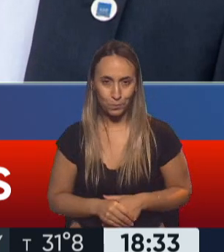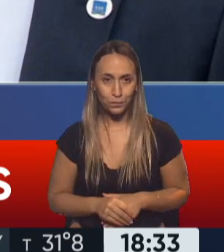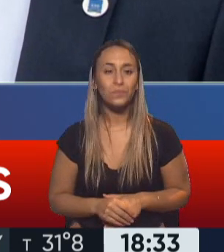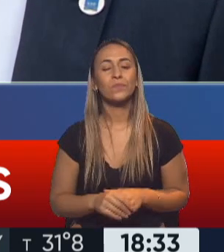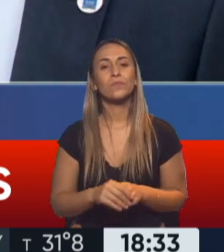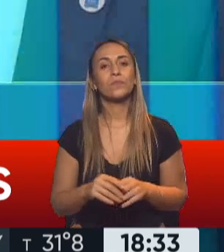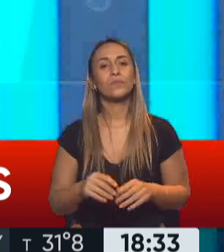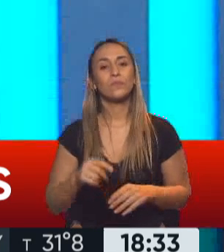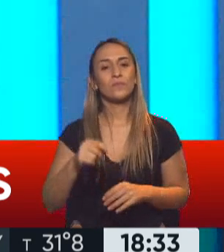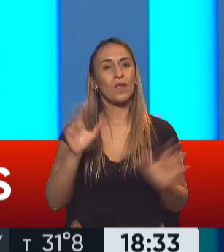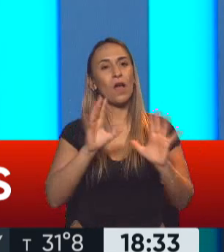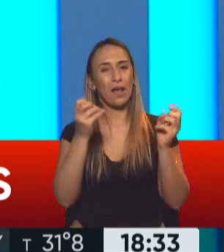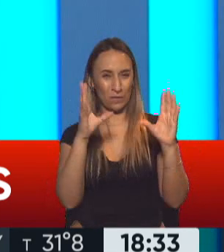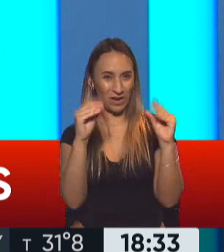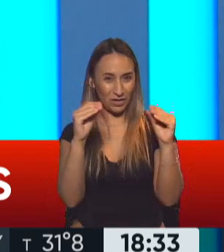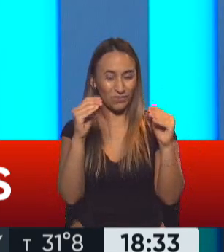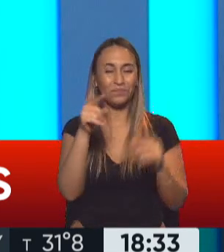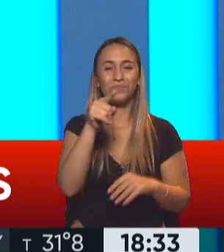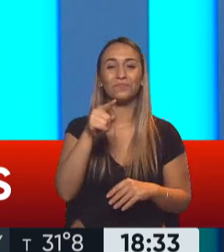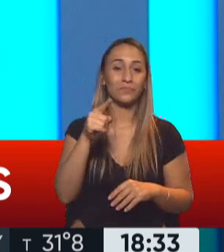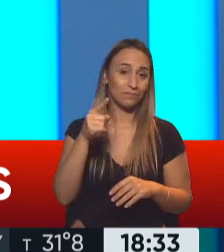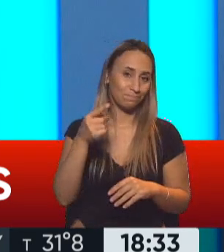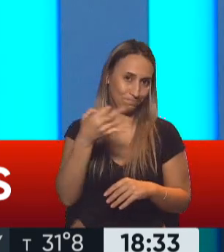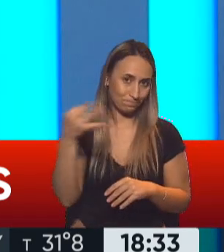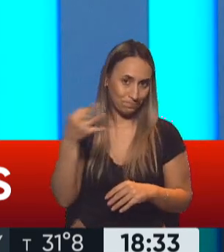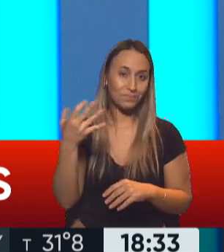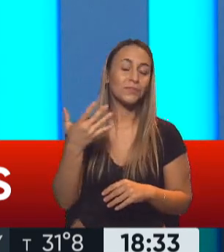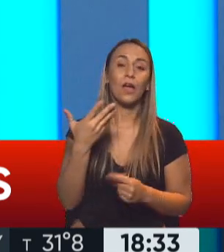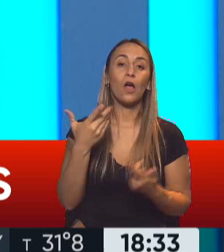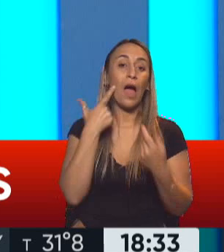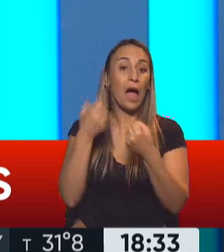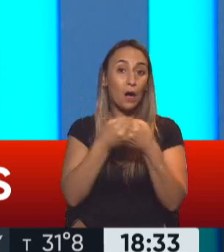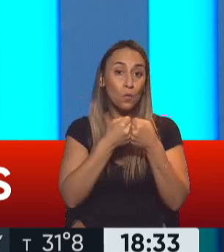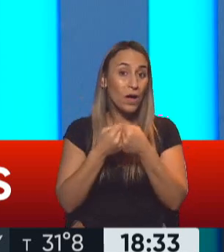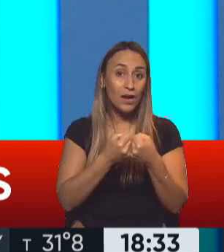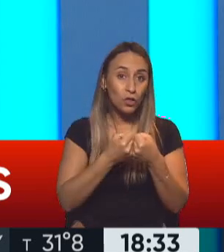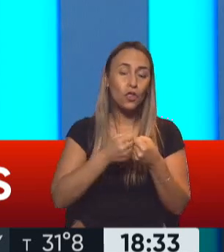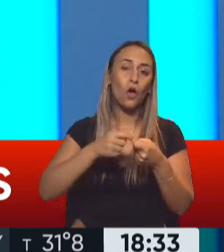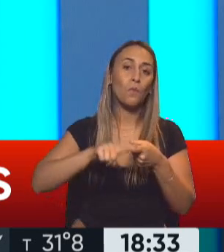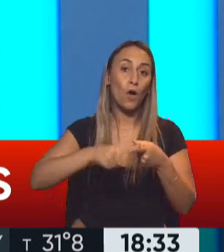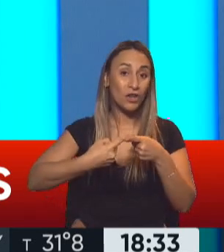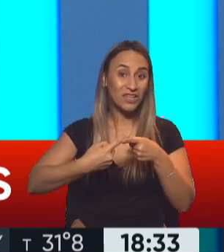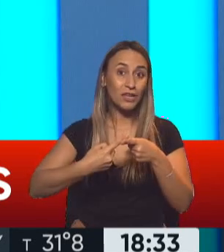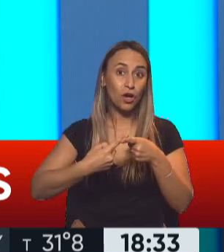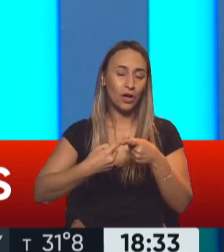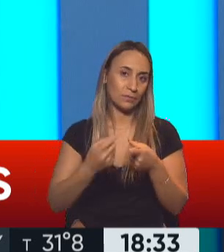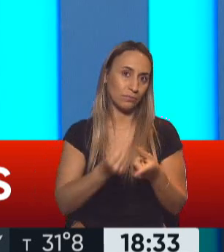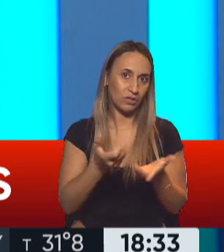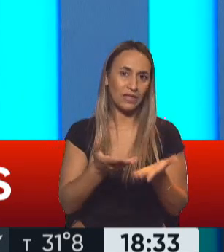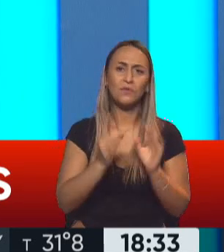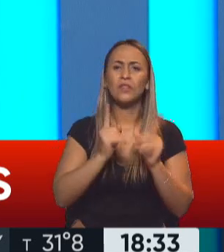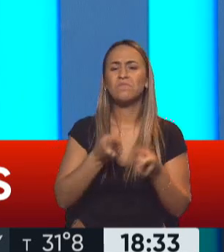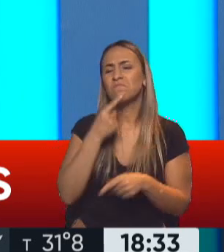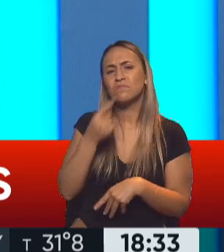lo saluda. Así como la importancia de los gobernadores es clara, ¿no?, para llegar a un acuerdo político, un consenso político, ¿cuál es el rol de